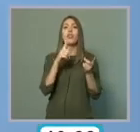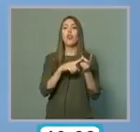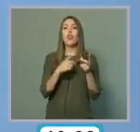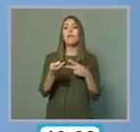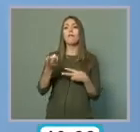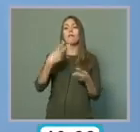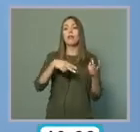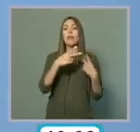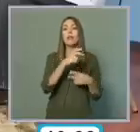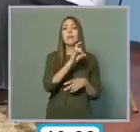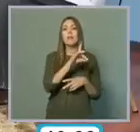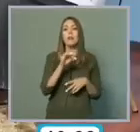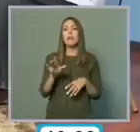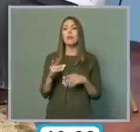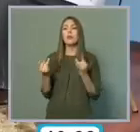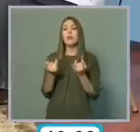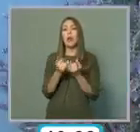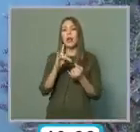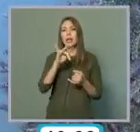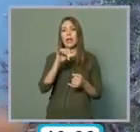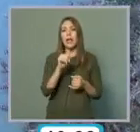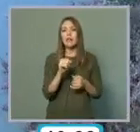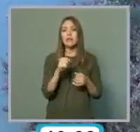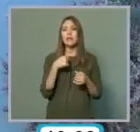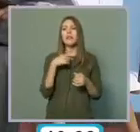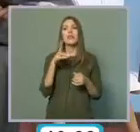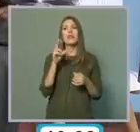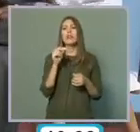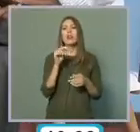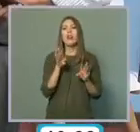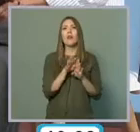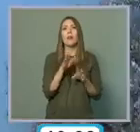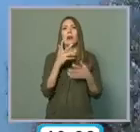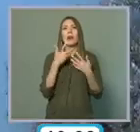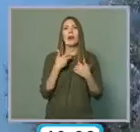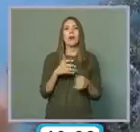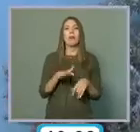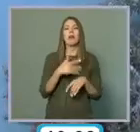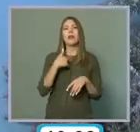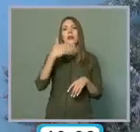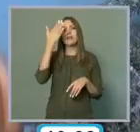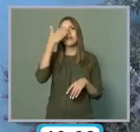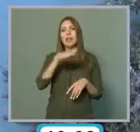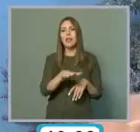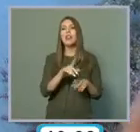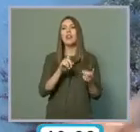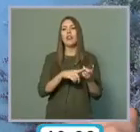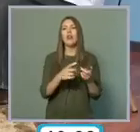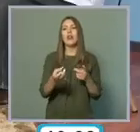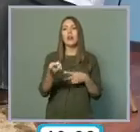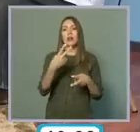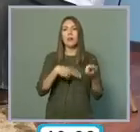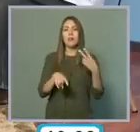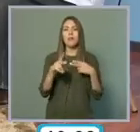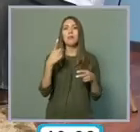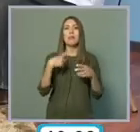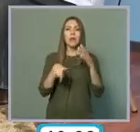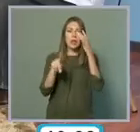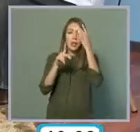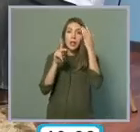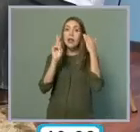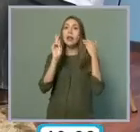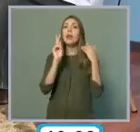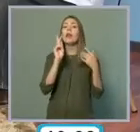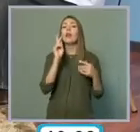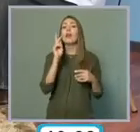están mandando las tías y demás. Entonces, yo la verdad es que no me angustio porque sé de dónde viene la Sí. cosa y digo, los quiero mucho, pero no están... Pero entre ellos a lo mejor sí están Ellos